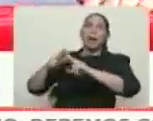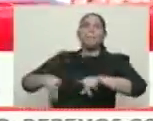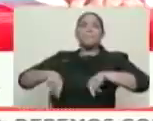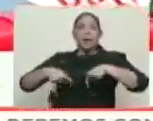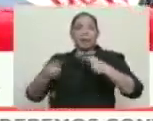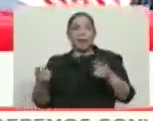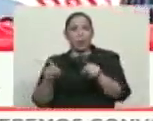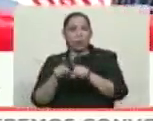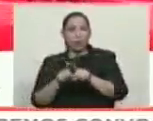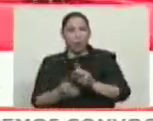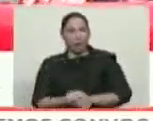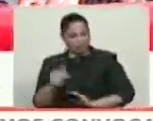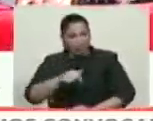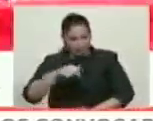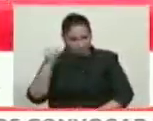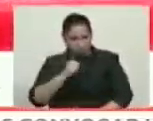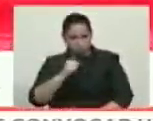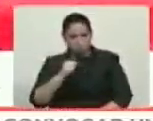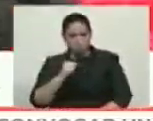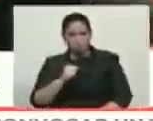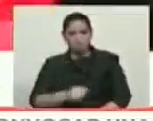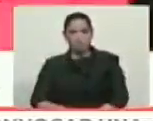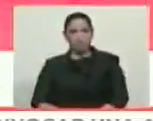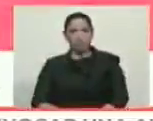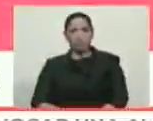Y aquí sí, aquí sí,